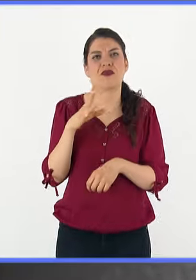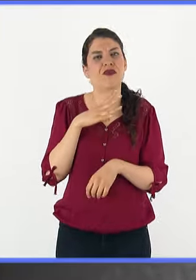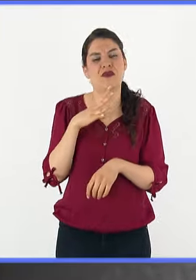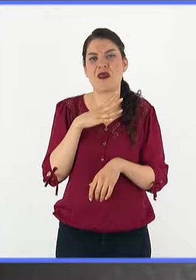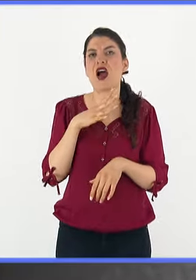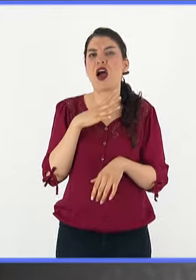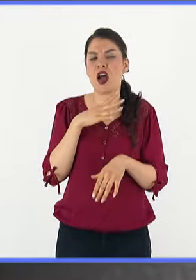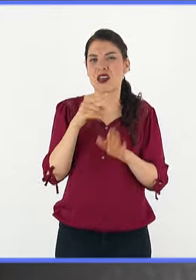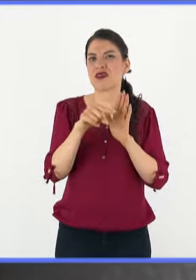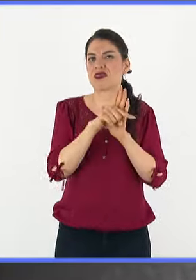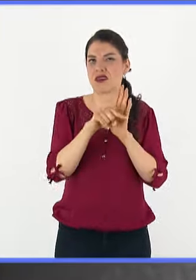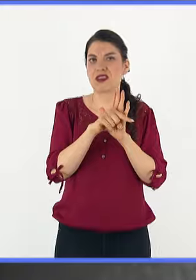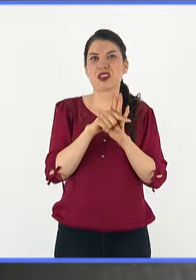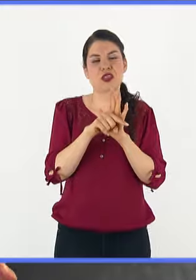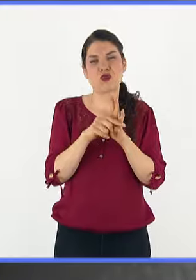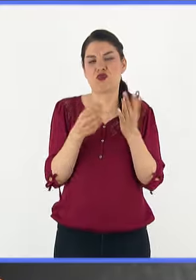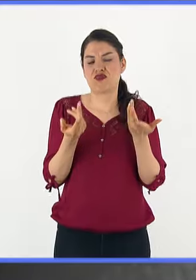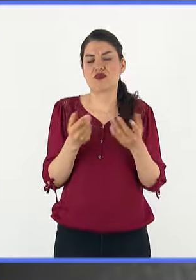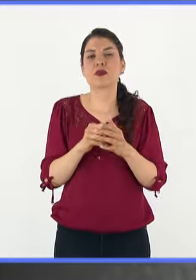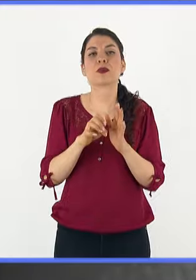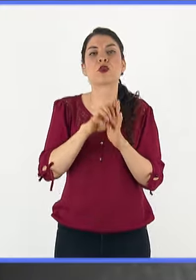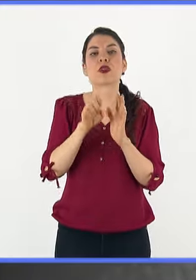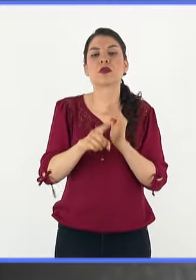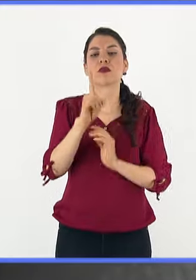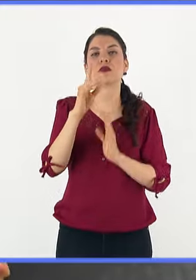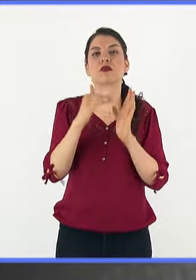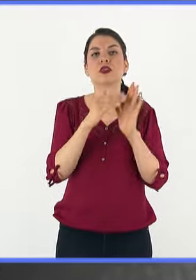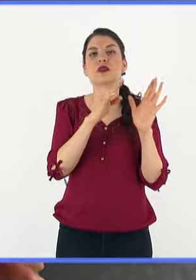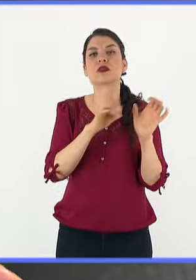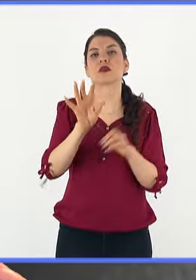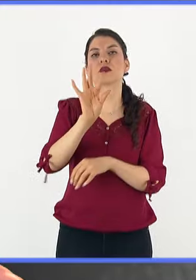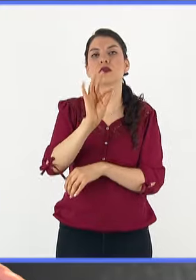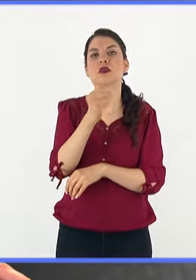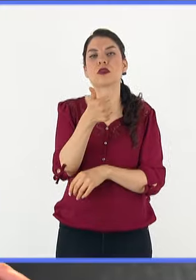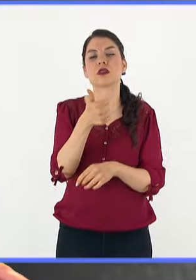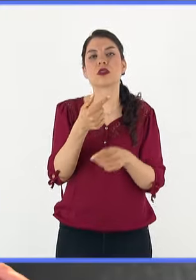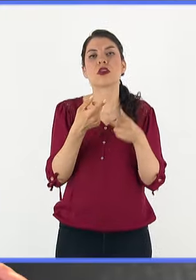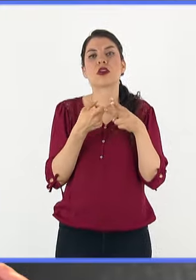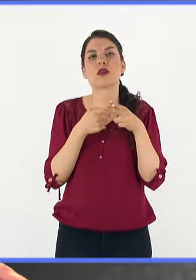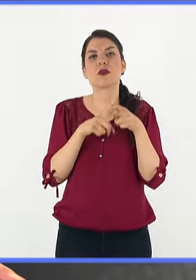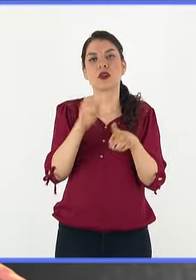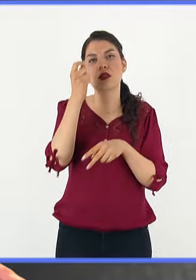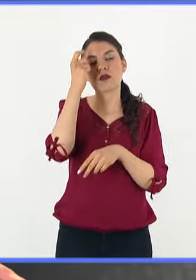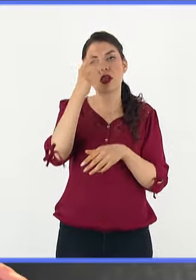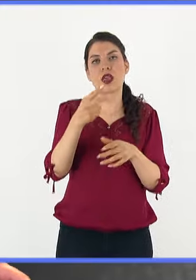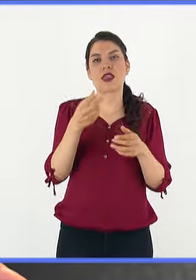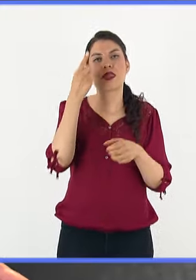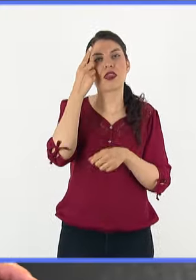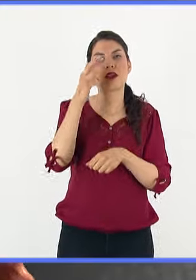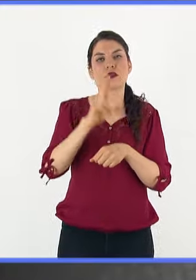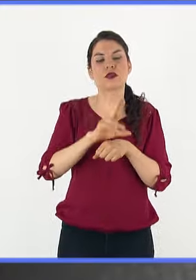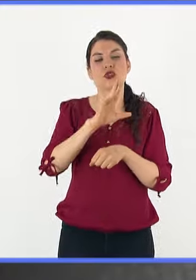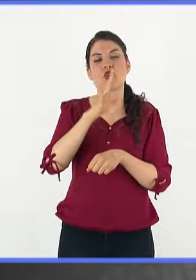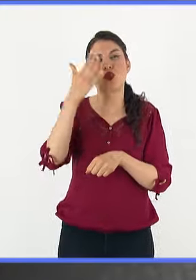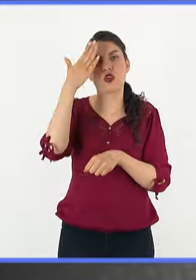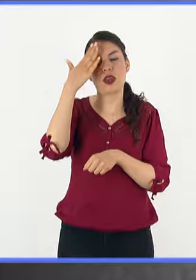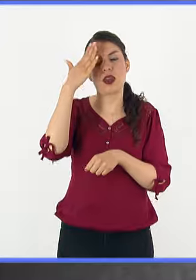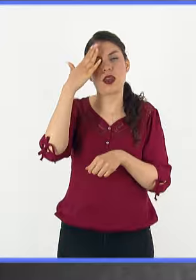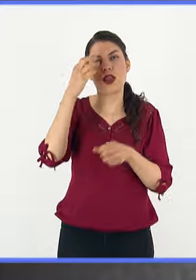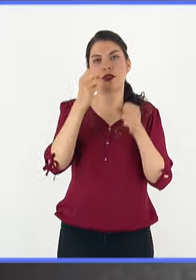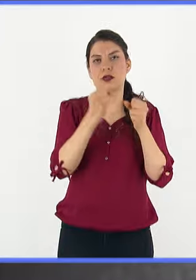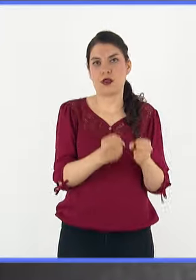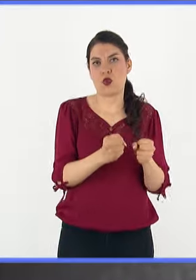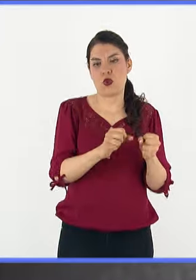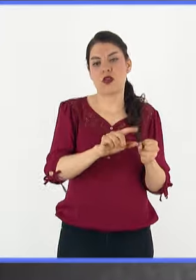inteligencia siempre por ejemplo en 1946 se crea la dirección Federal de seguridad eh que que después